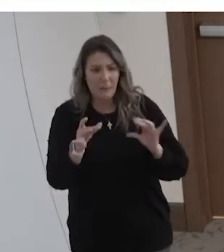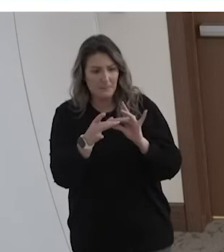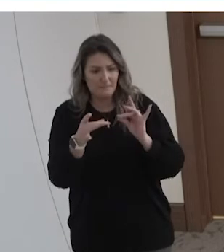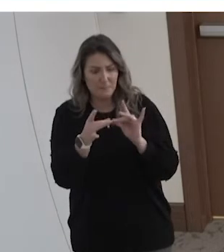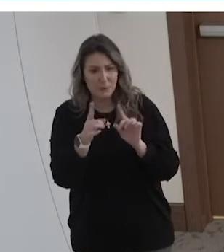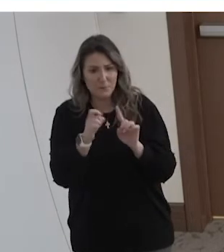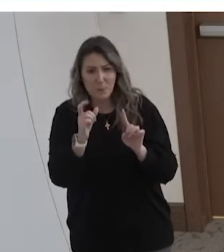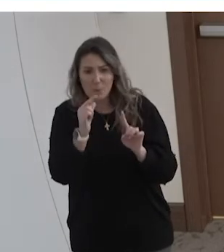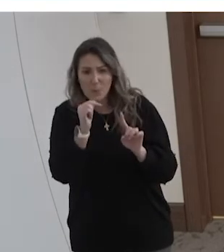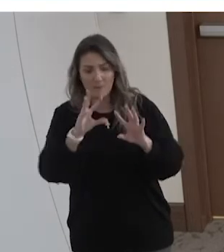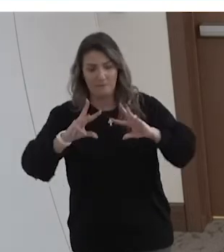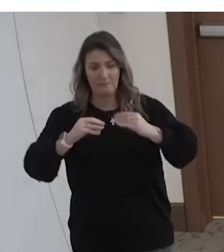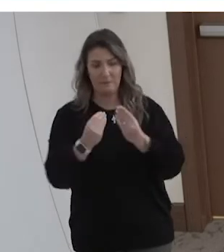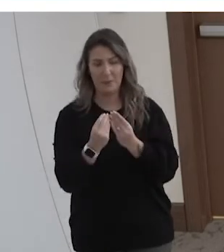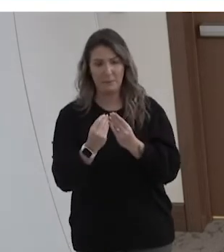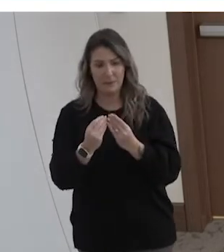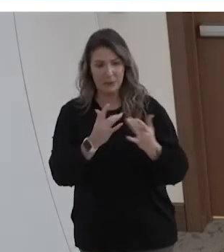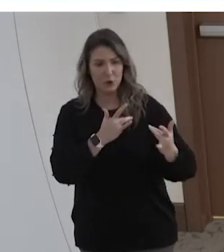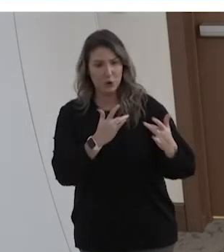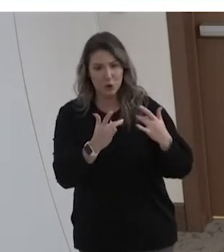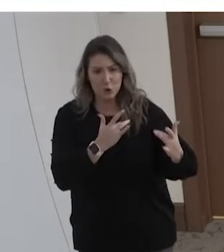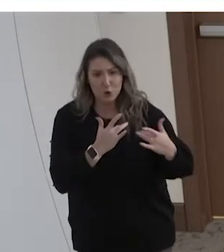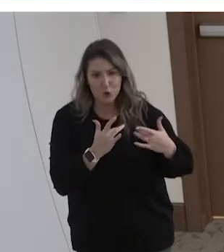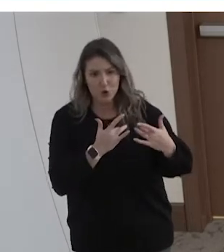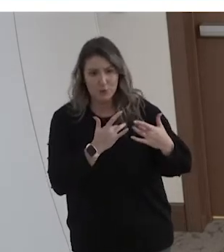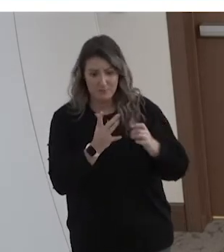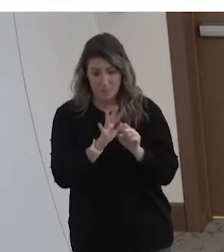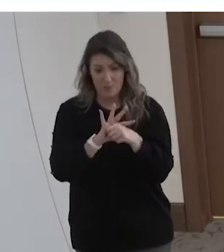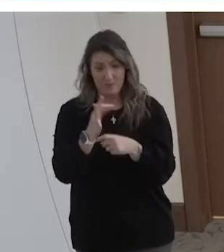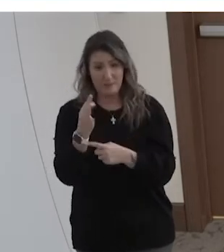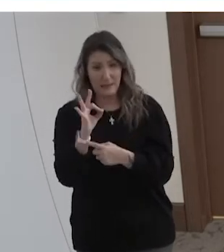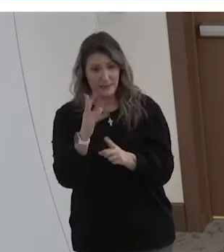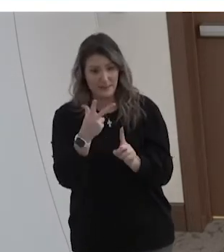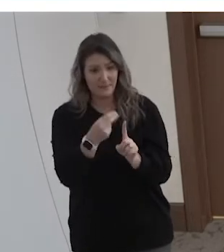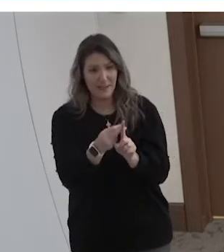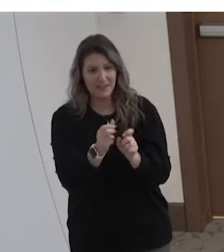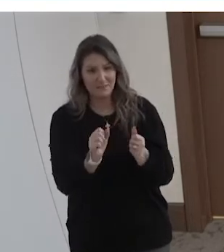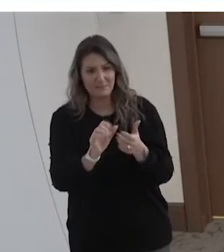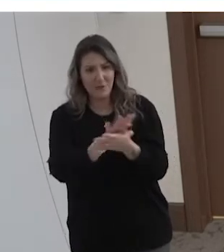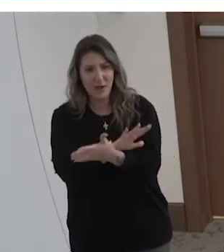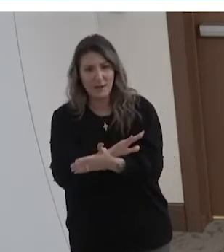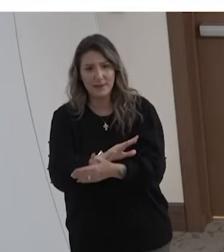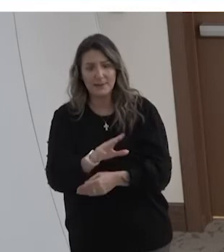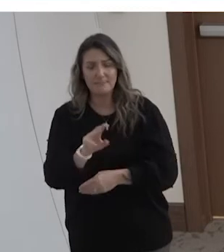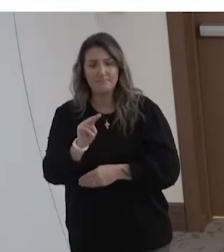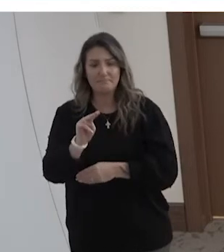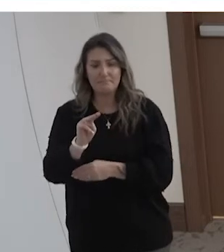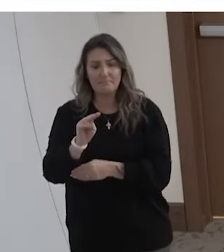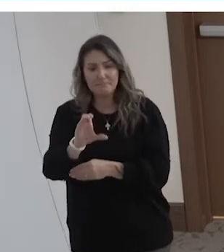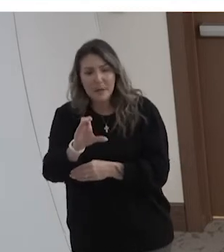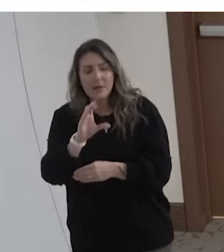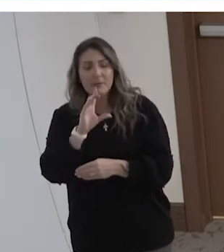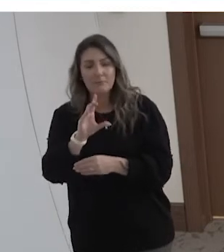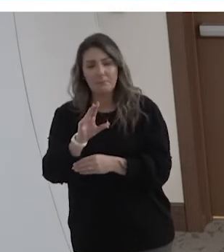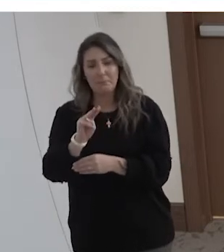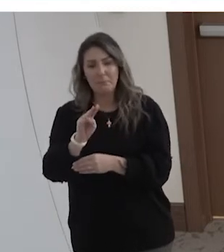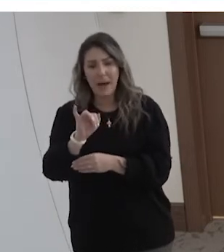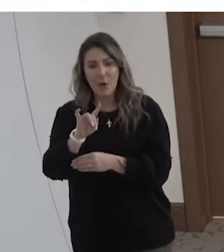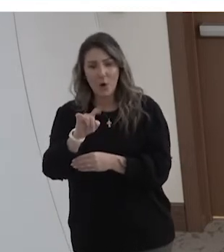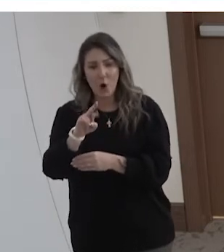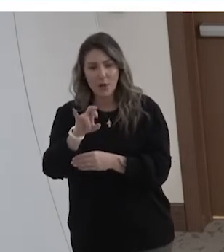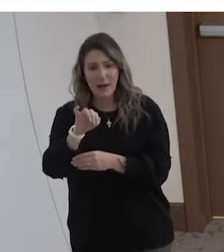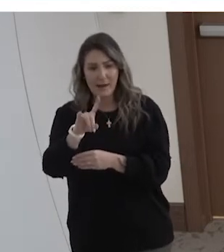families is the concern about the COVID-19 vaccine causing myocarditis or inflammation of the